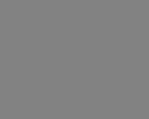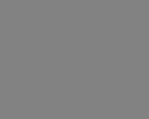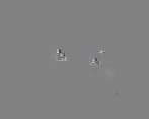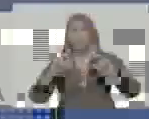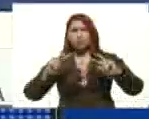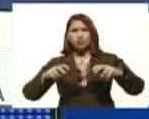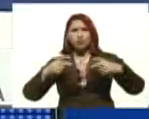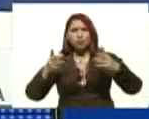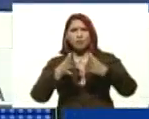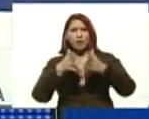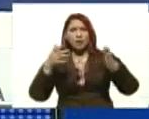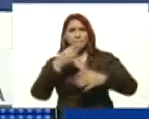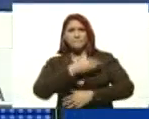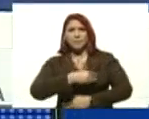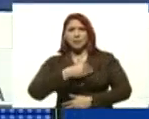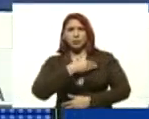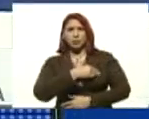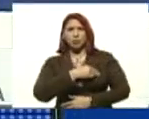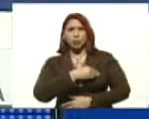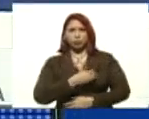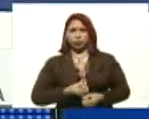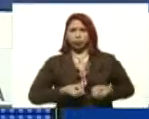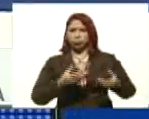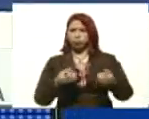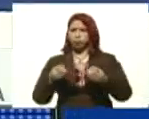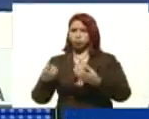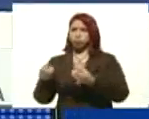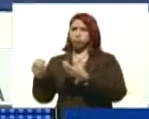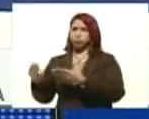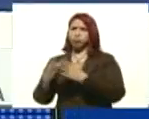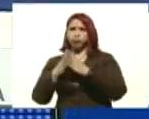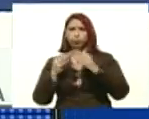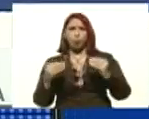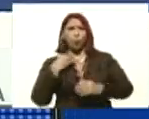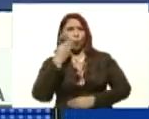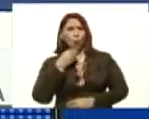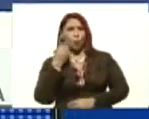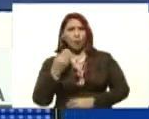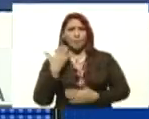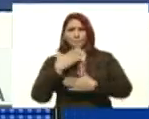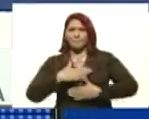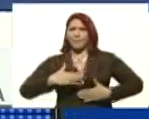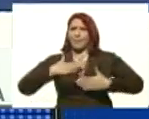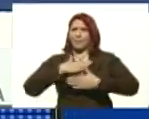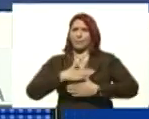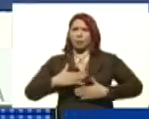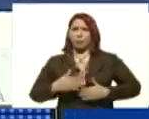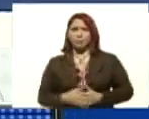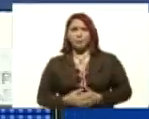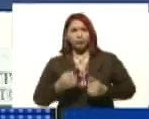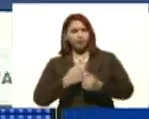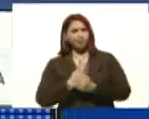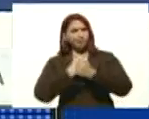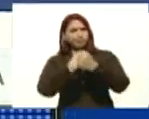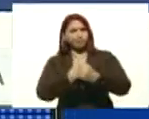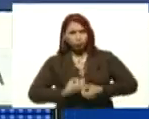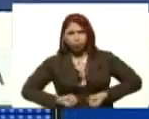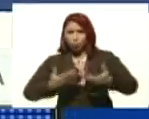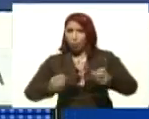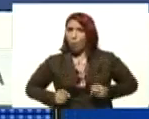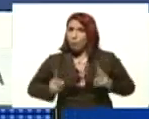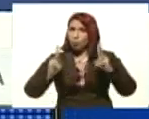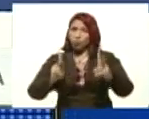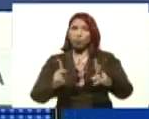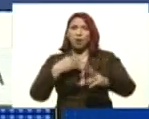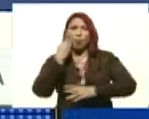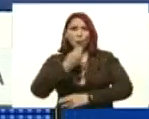la gran misión que le llegue a todos los jóvenes con mayor calidad, con mayor amor, y le dé oportunidades a